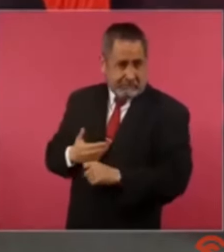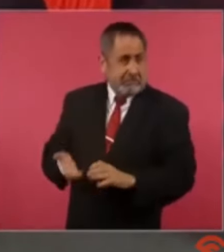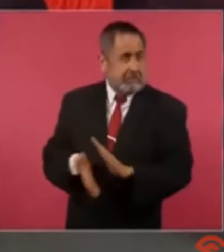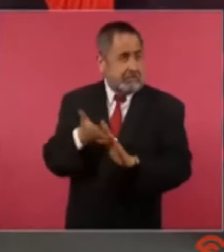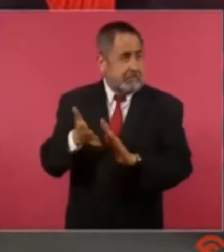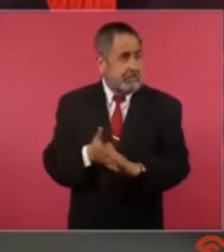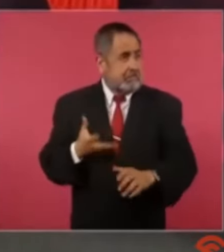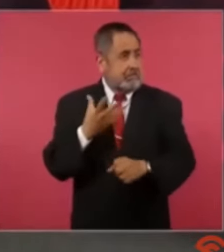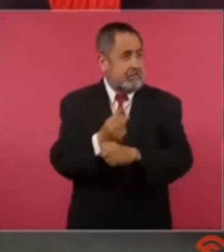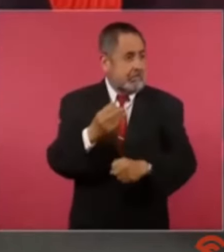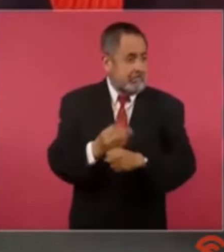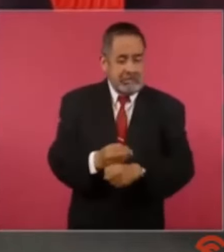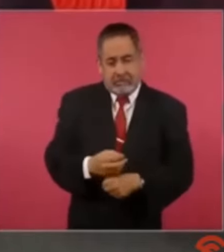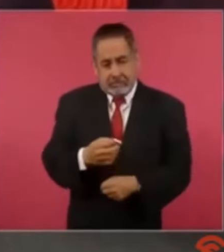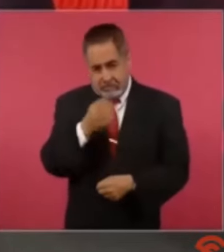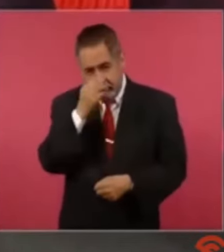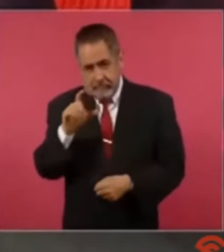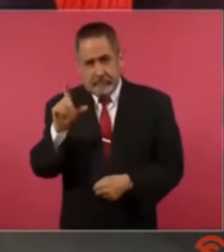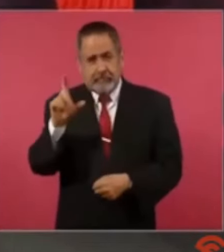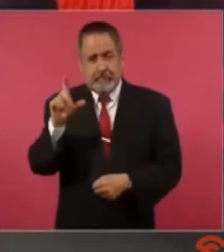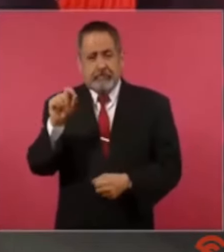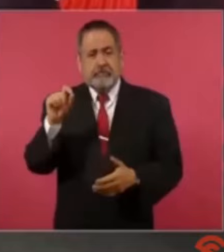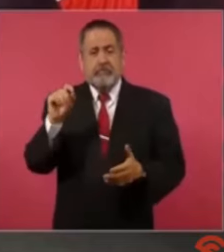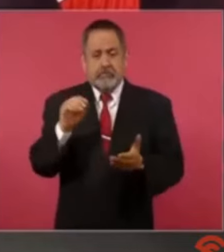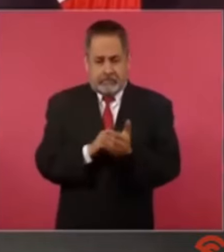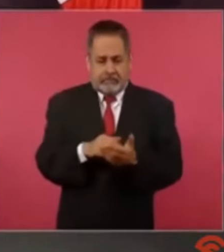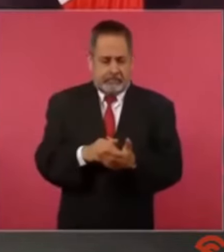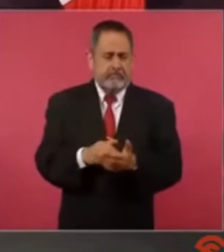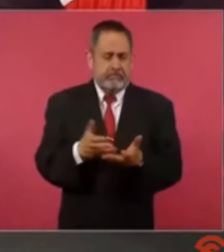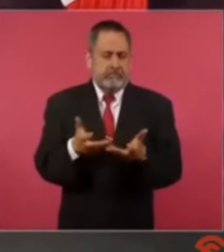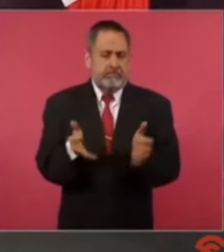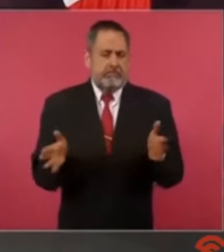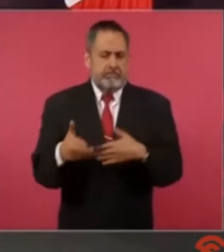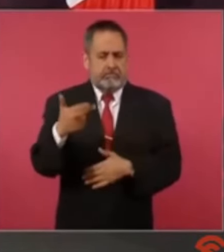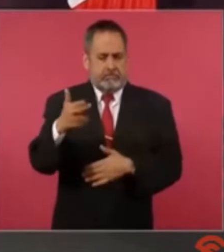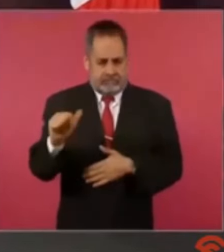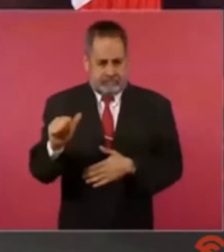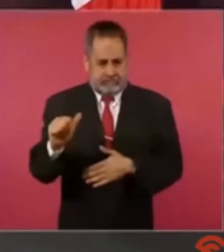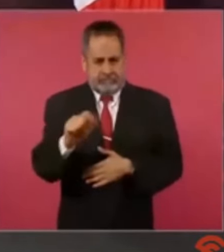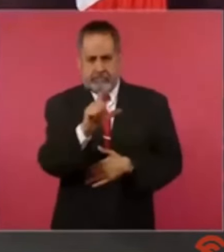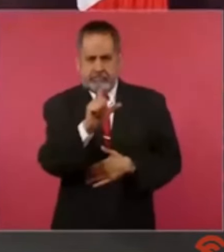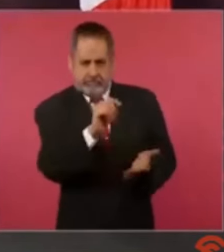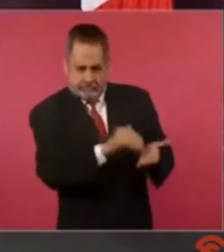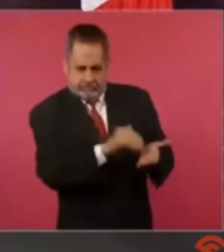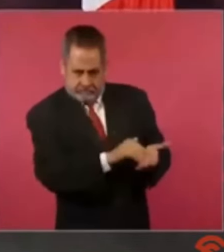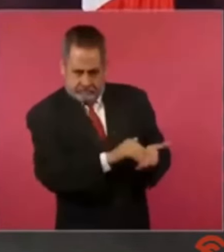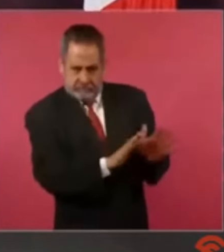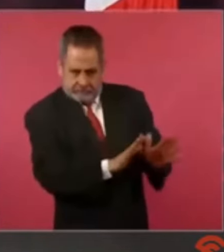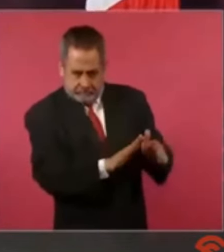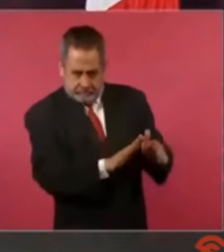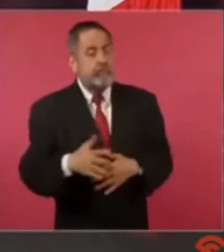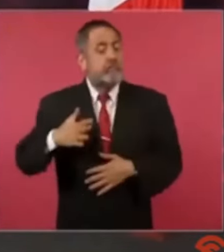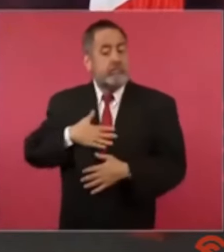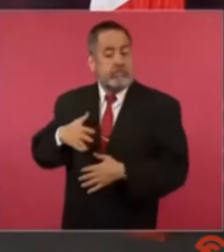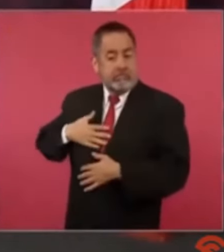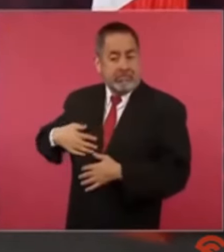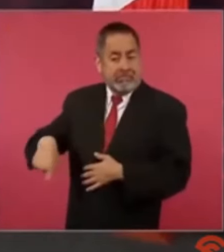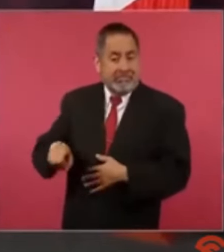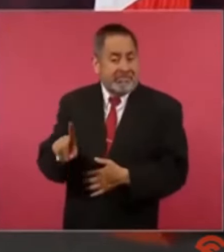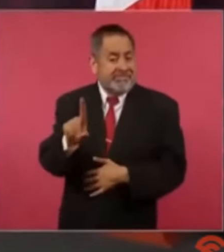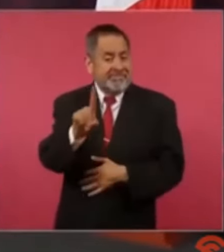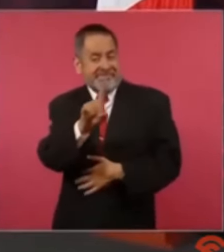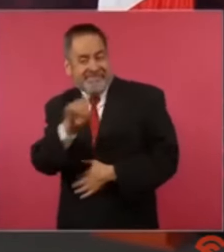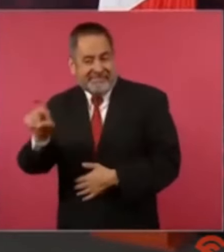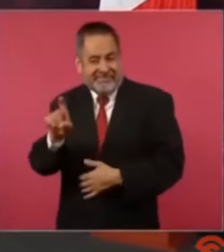construyeron 20.000 hectáreas para riego. Nosotros vamos a dejar